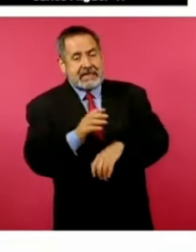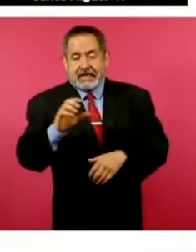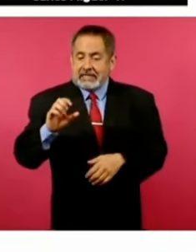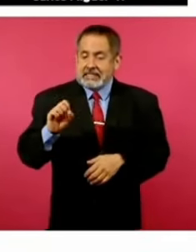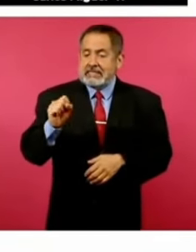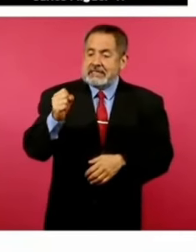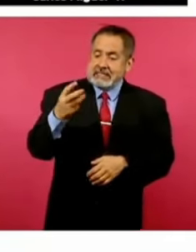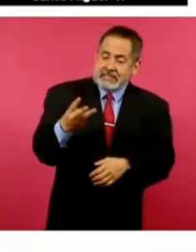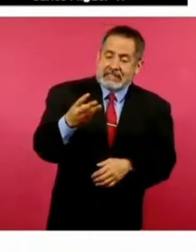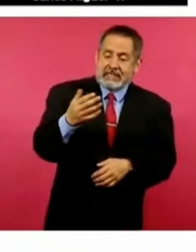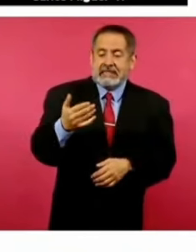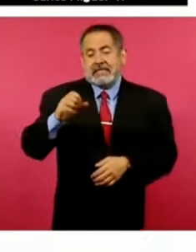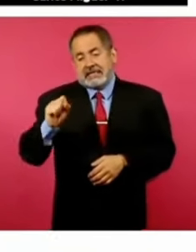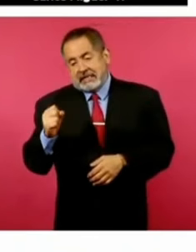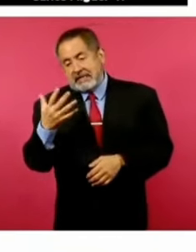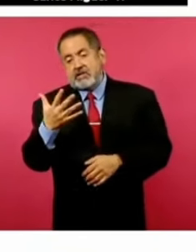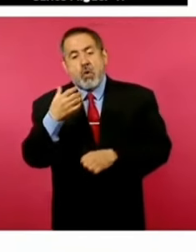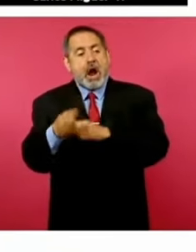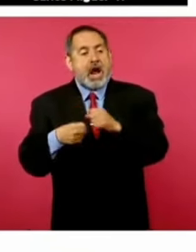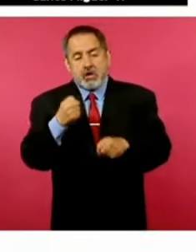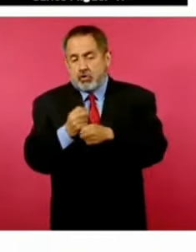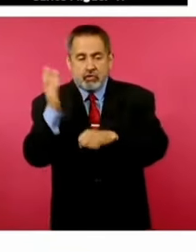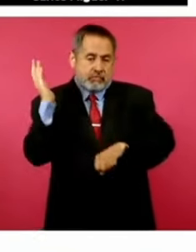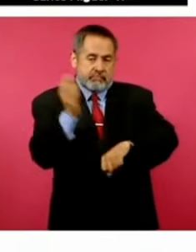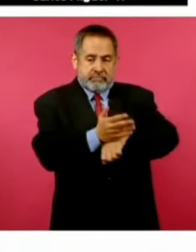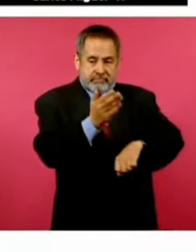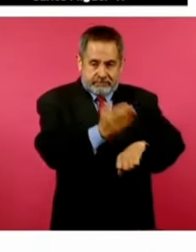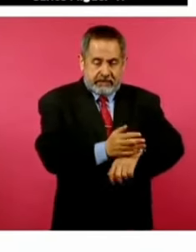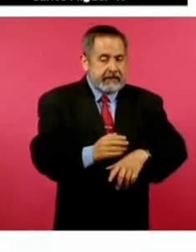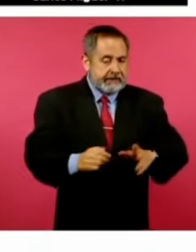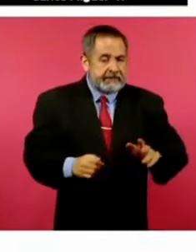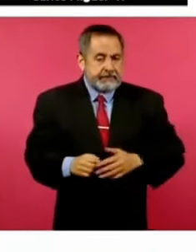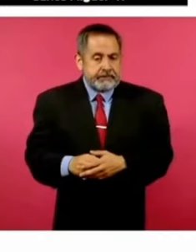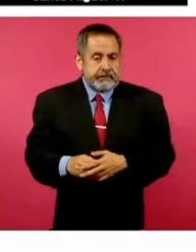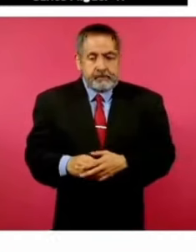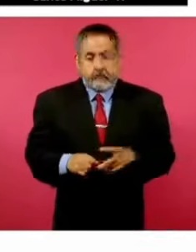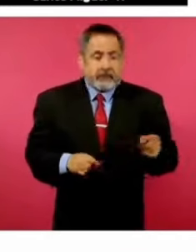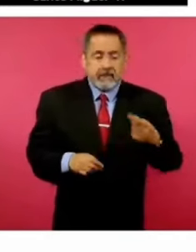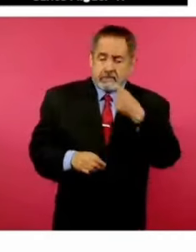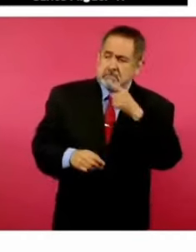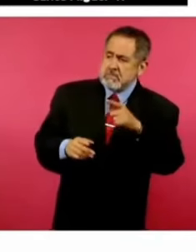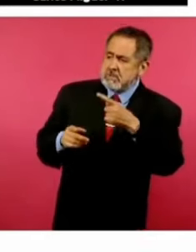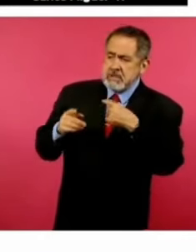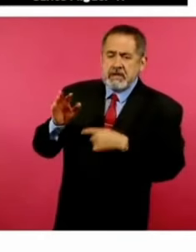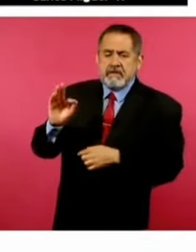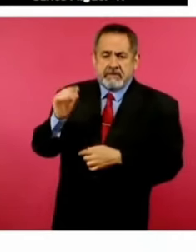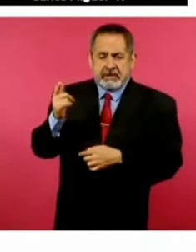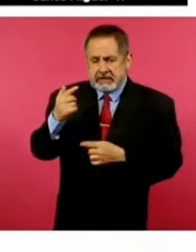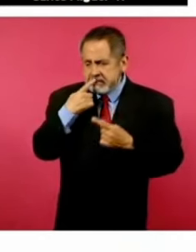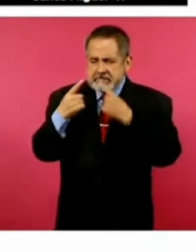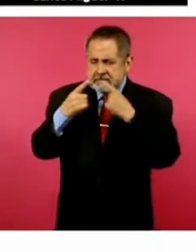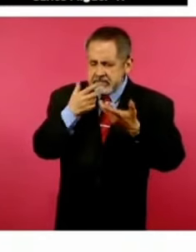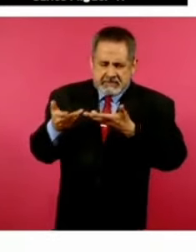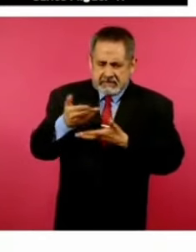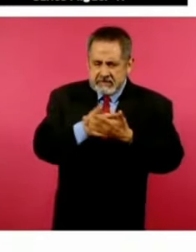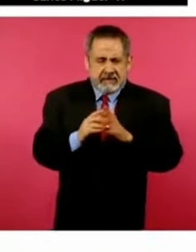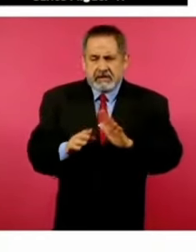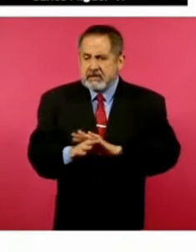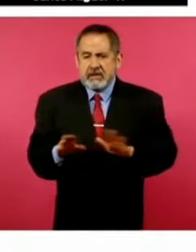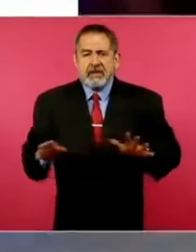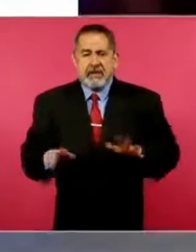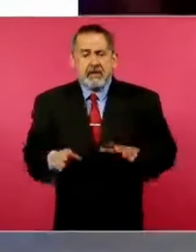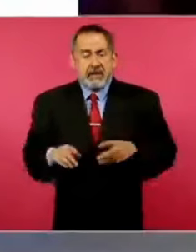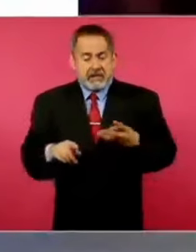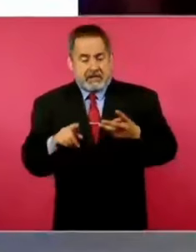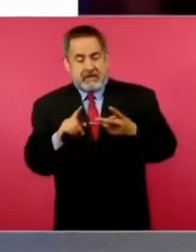63 y 66 años respectivamente sin embargo tras una impugnación de la fiscalía general de la república